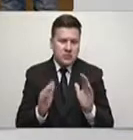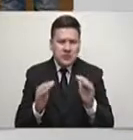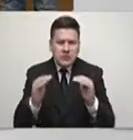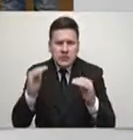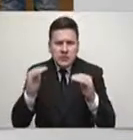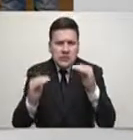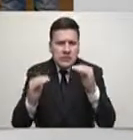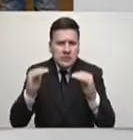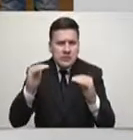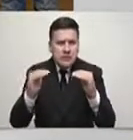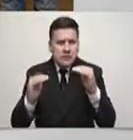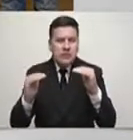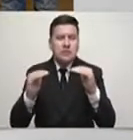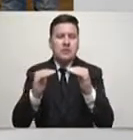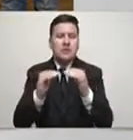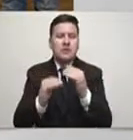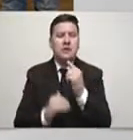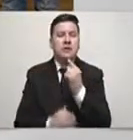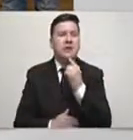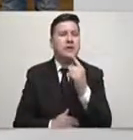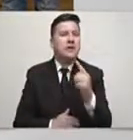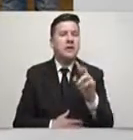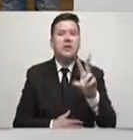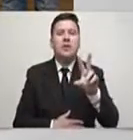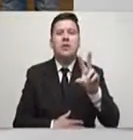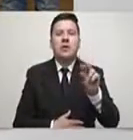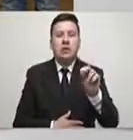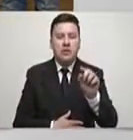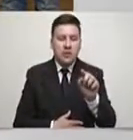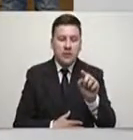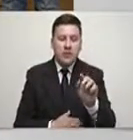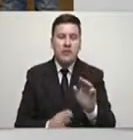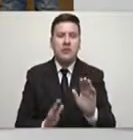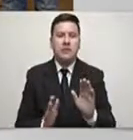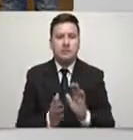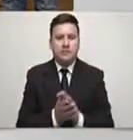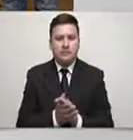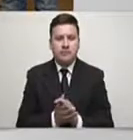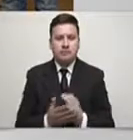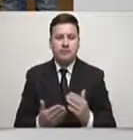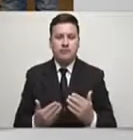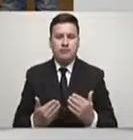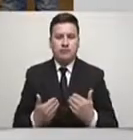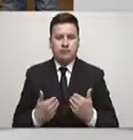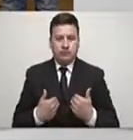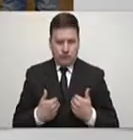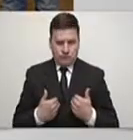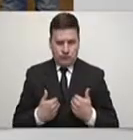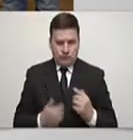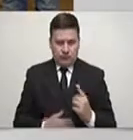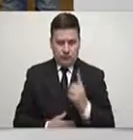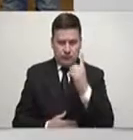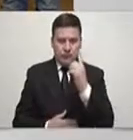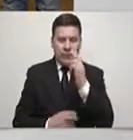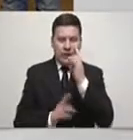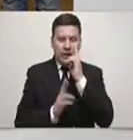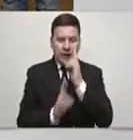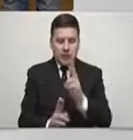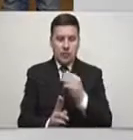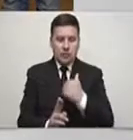margen ha dicho que no soy el primero en reconocer